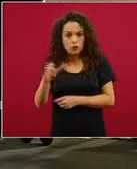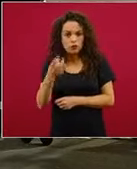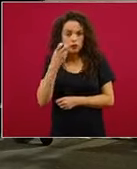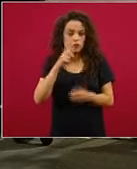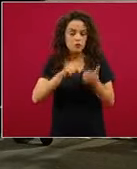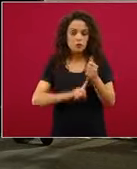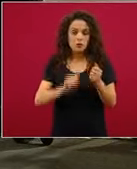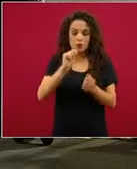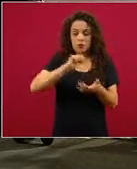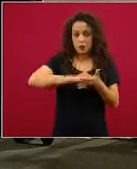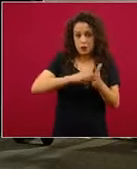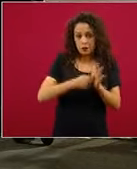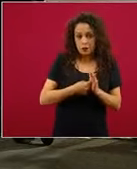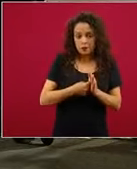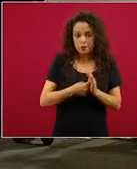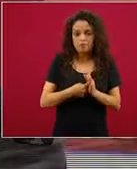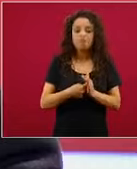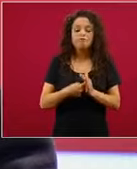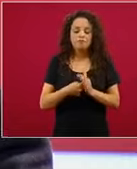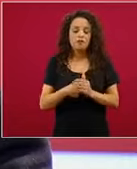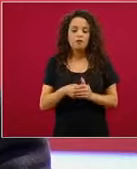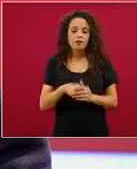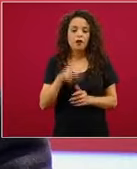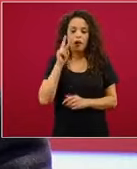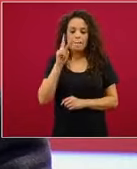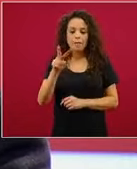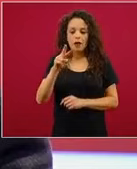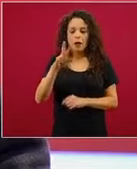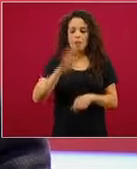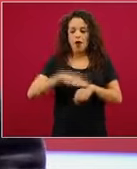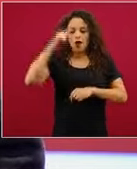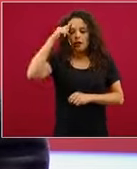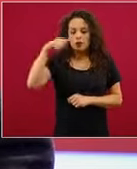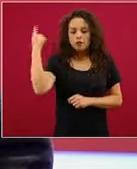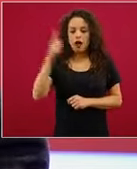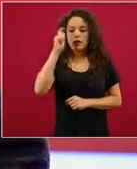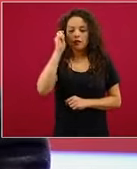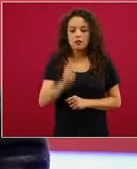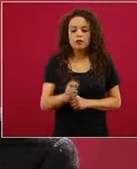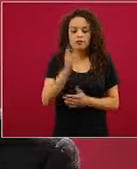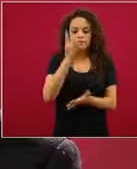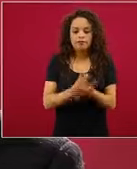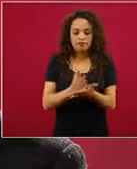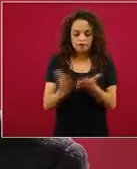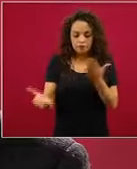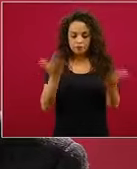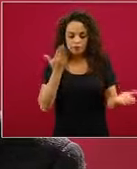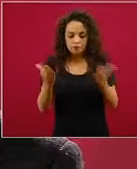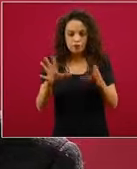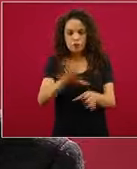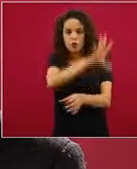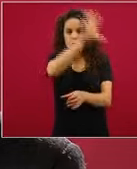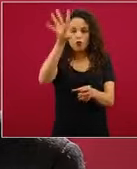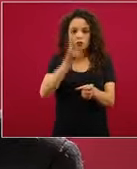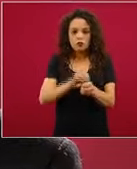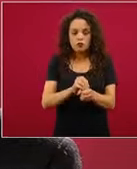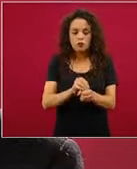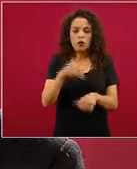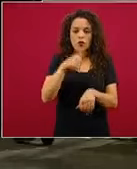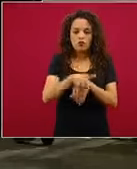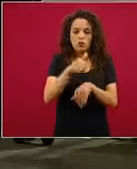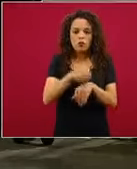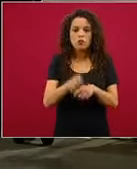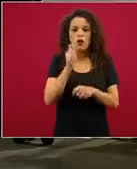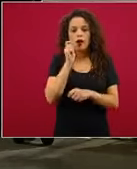técnica encuentren mucho más fácil la comparación absoluta, el número de eventos, el número de casos, el número de